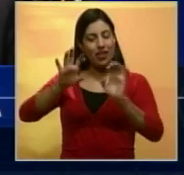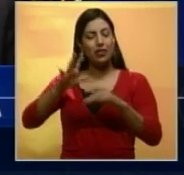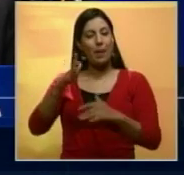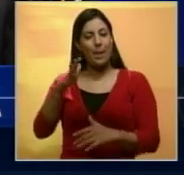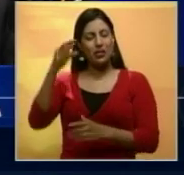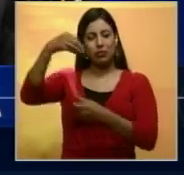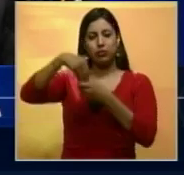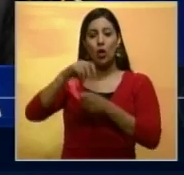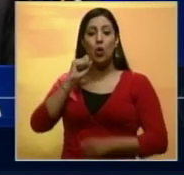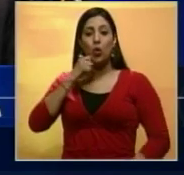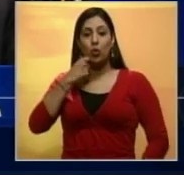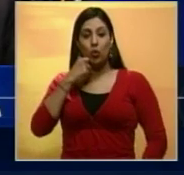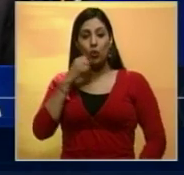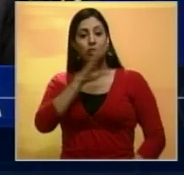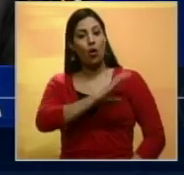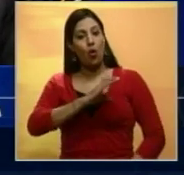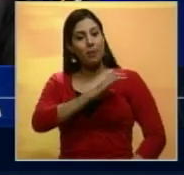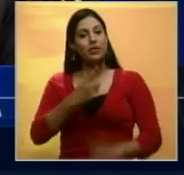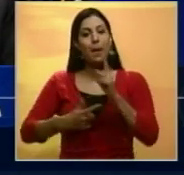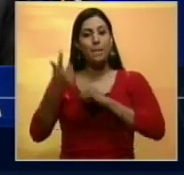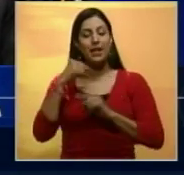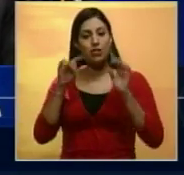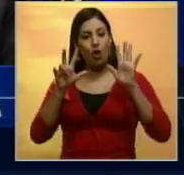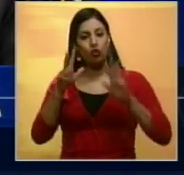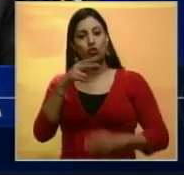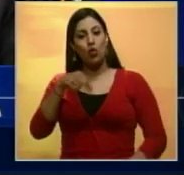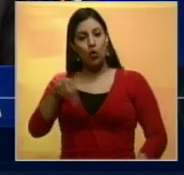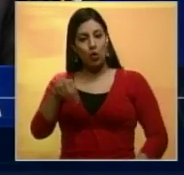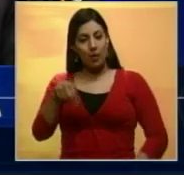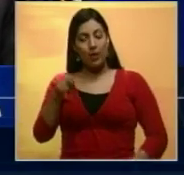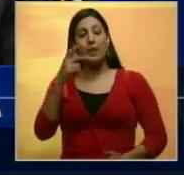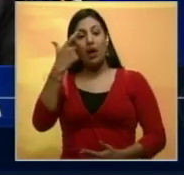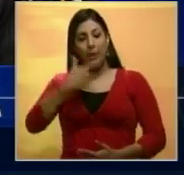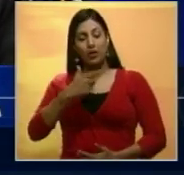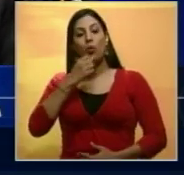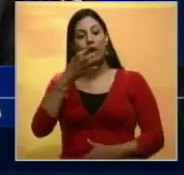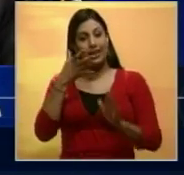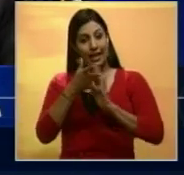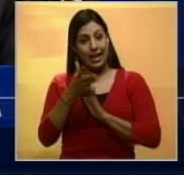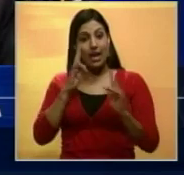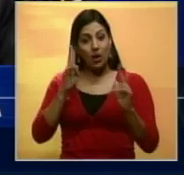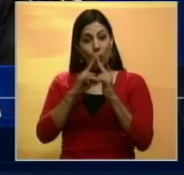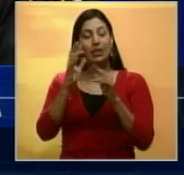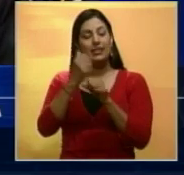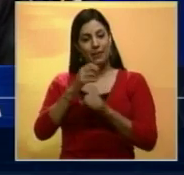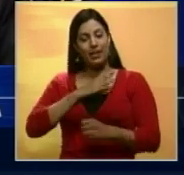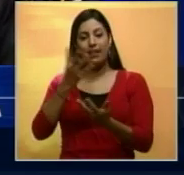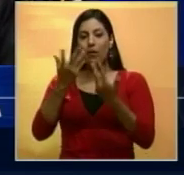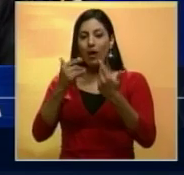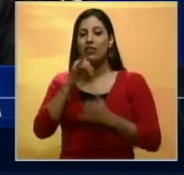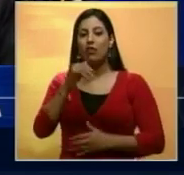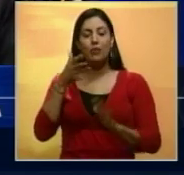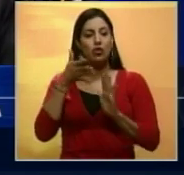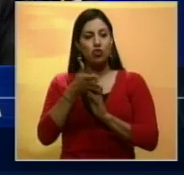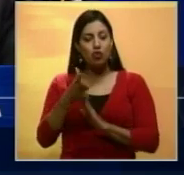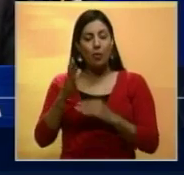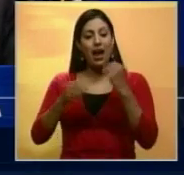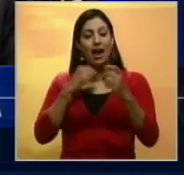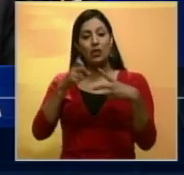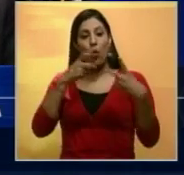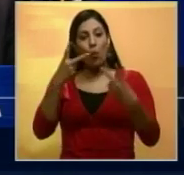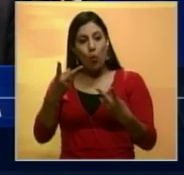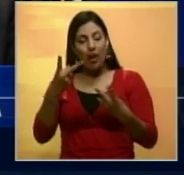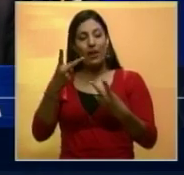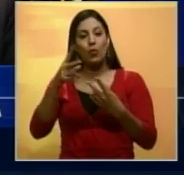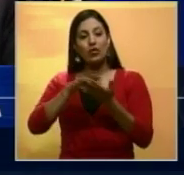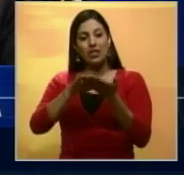presunta injerencia rusa en los comicios del pasado 8 de noviembre. El republicano señaló que en el encuentro espera obtener información y actualizaciones sobre